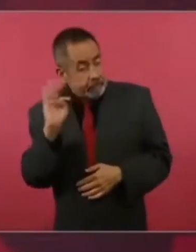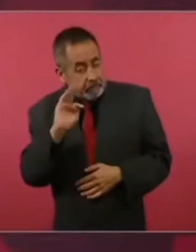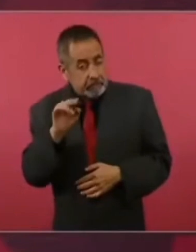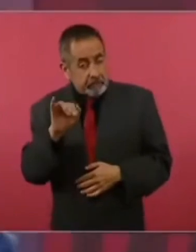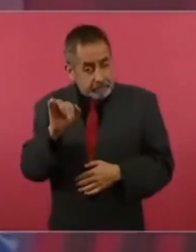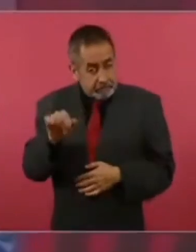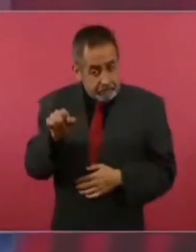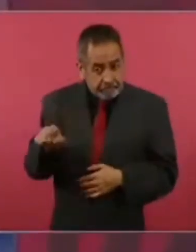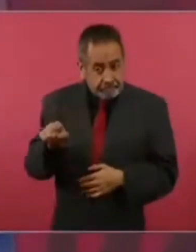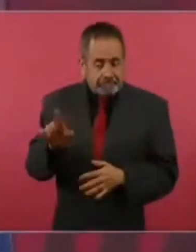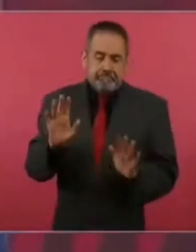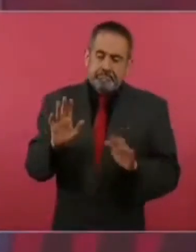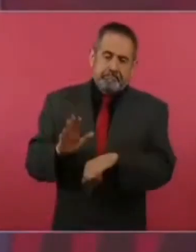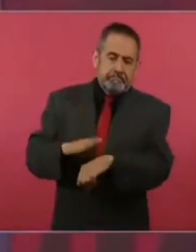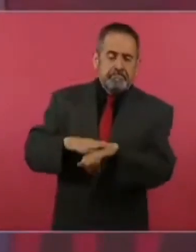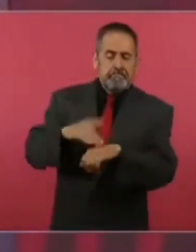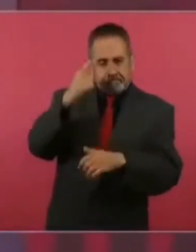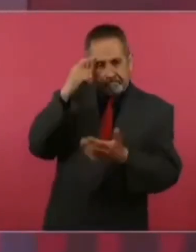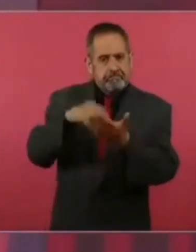yo creo que